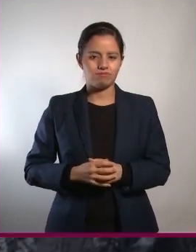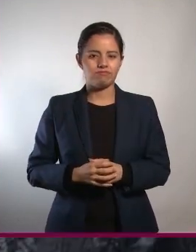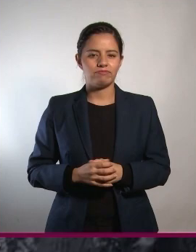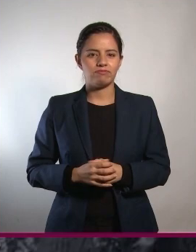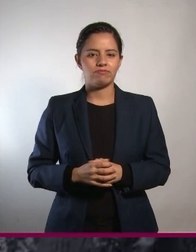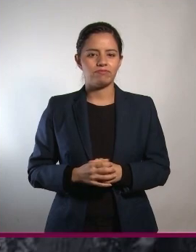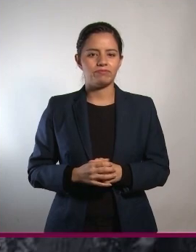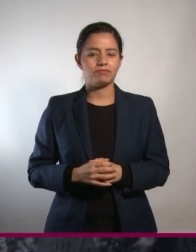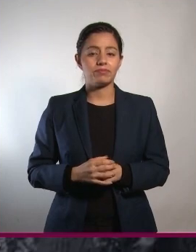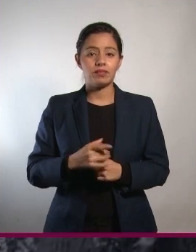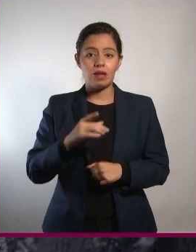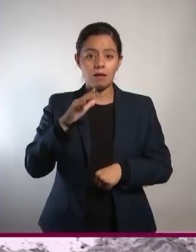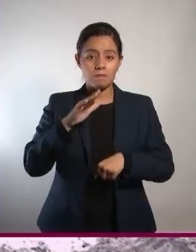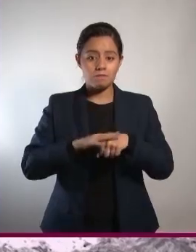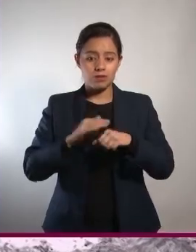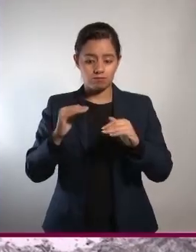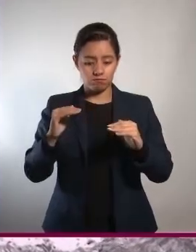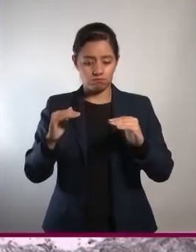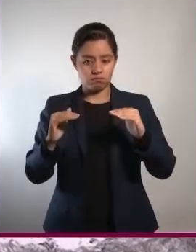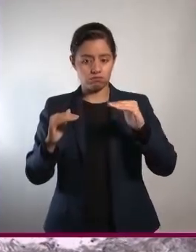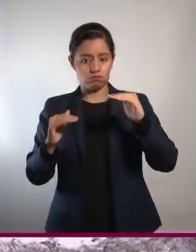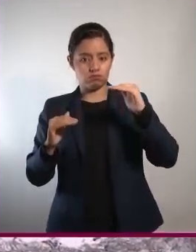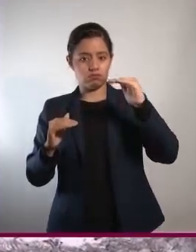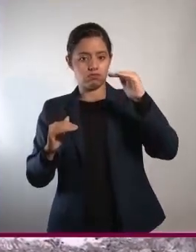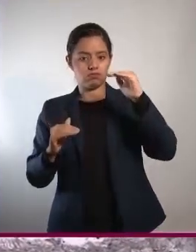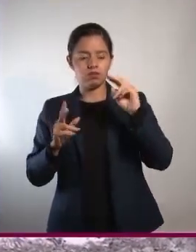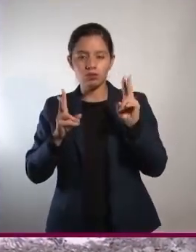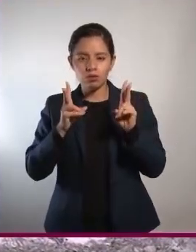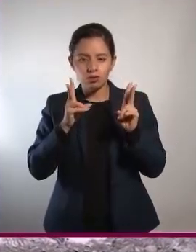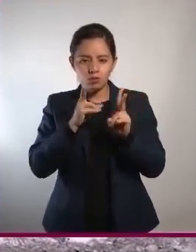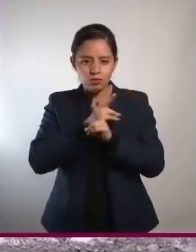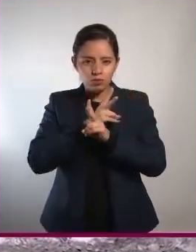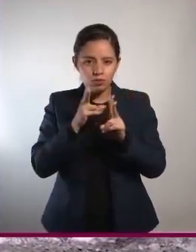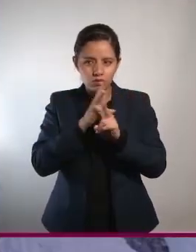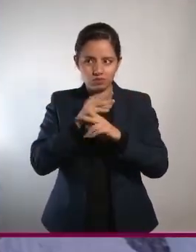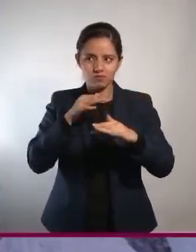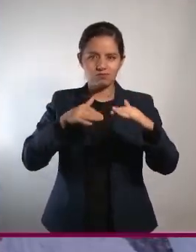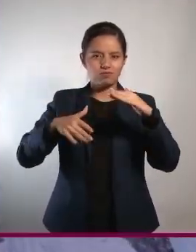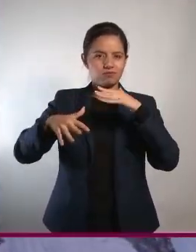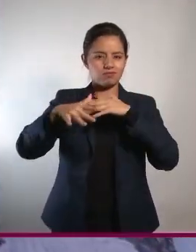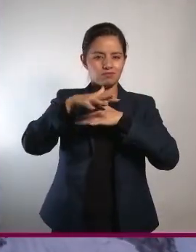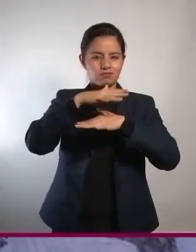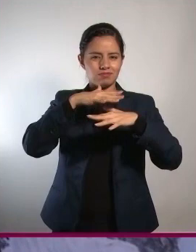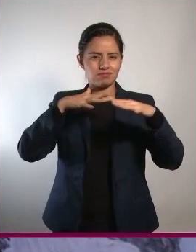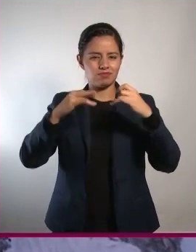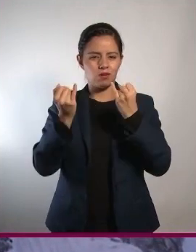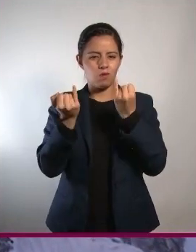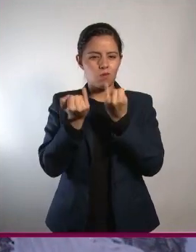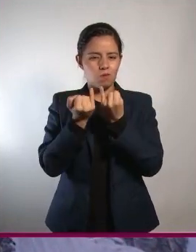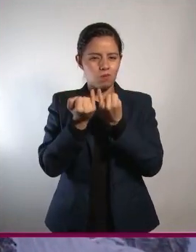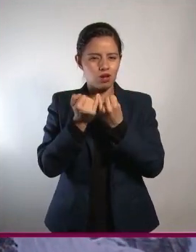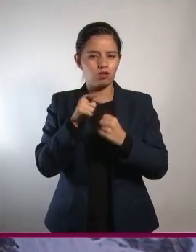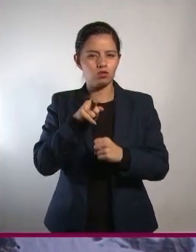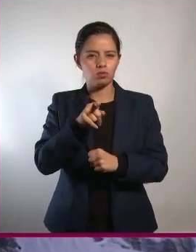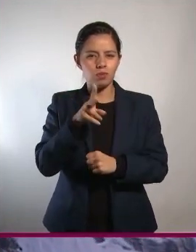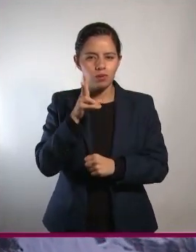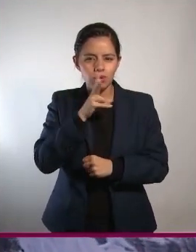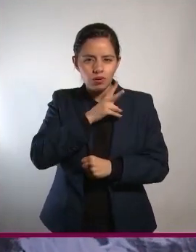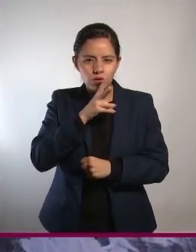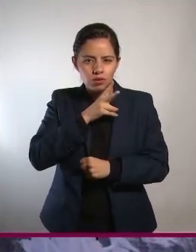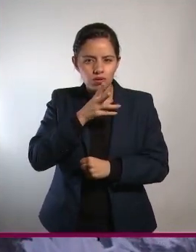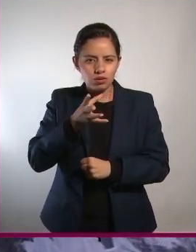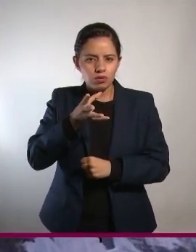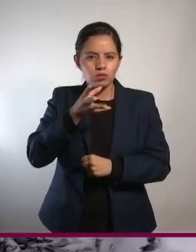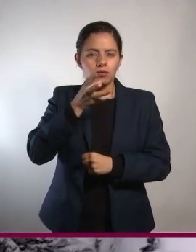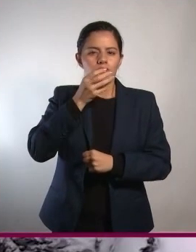A mayor altitud, la presión parcial de oxígeno que existe en el ambiente y la fracción de oxígeno que nosotros inspiramos